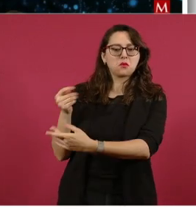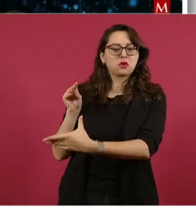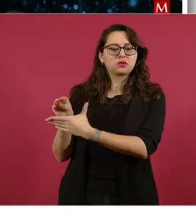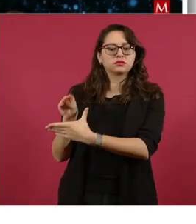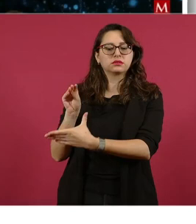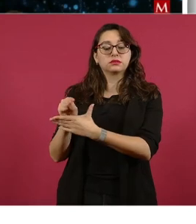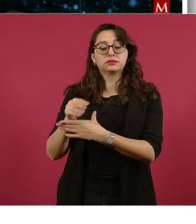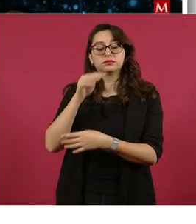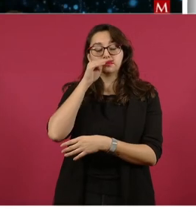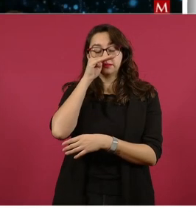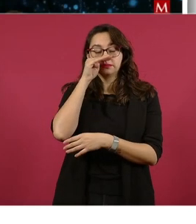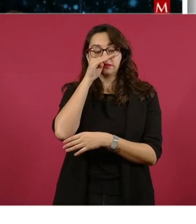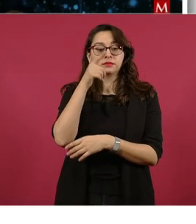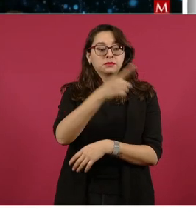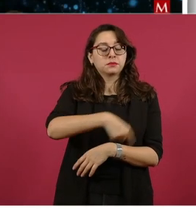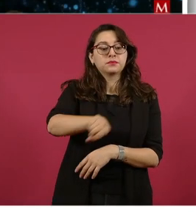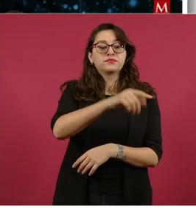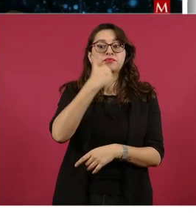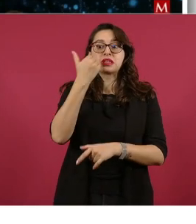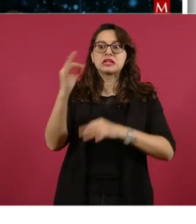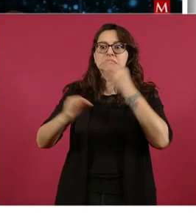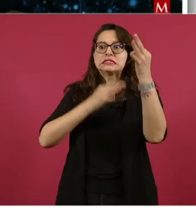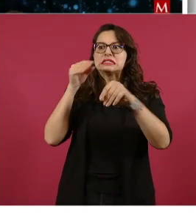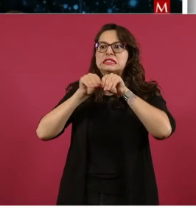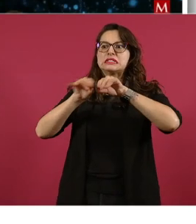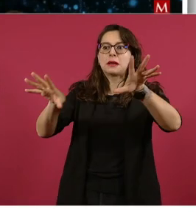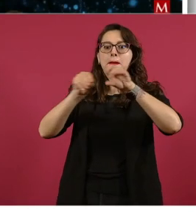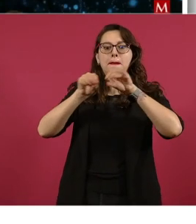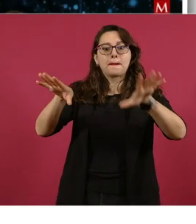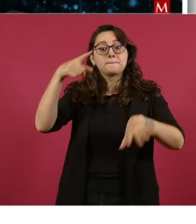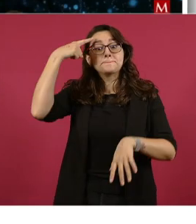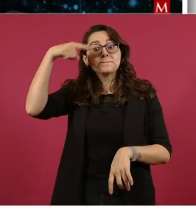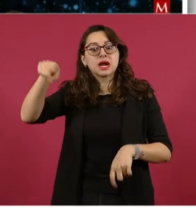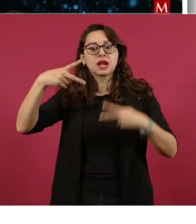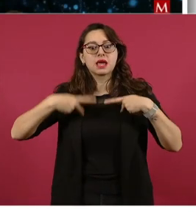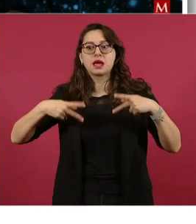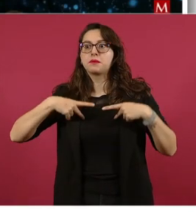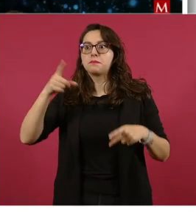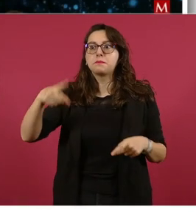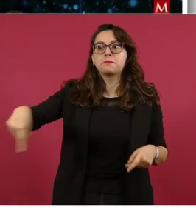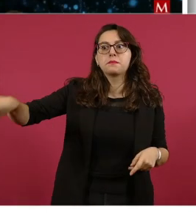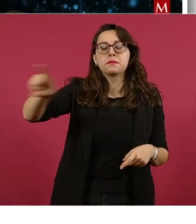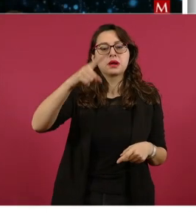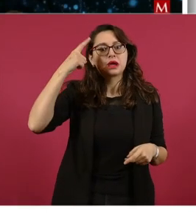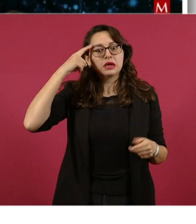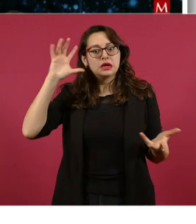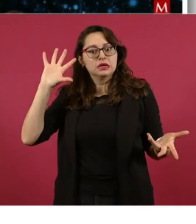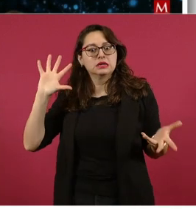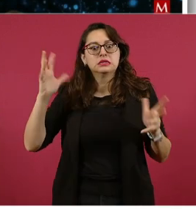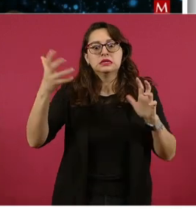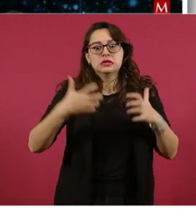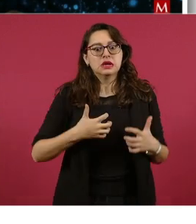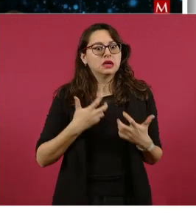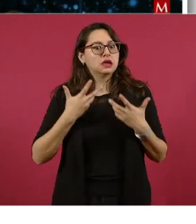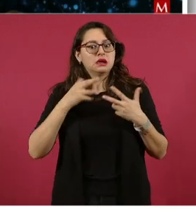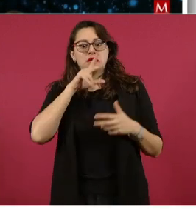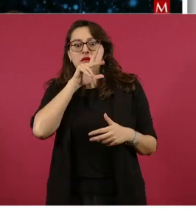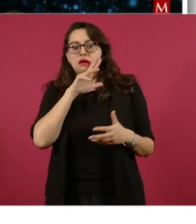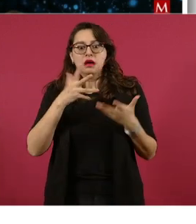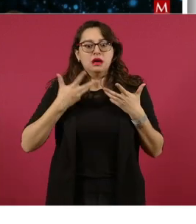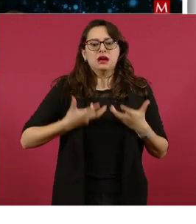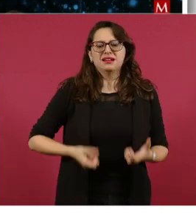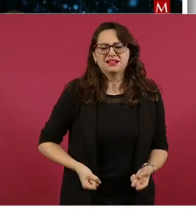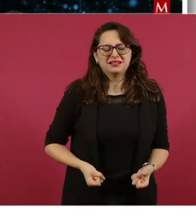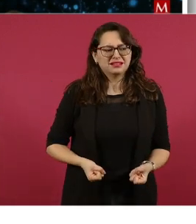busca crear psicosis entre la población, lo cual la verdad es que es muy, muy irresponsable.